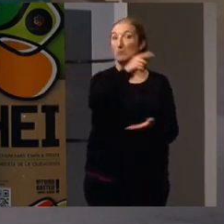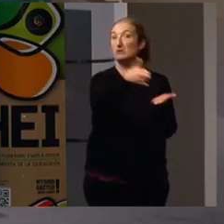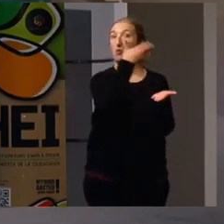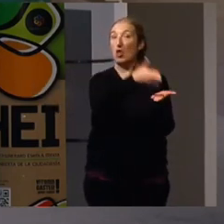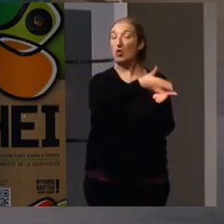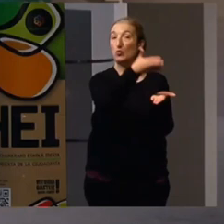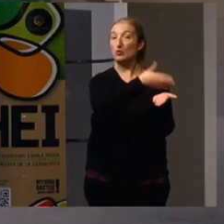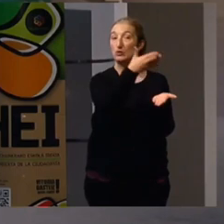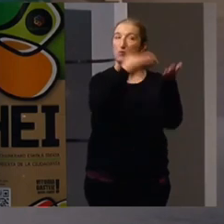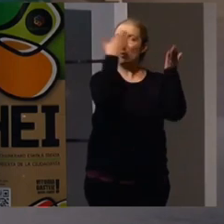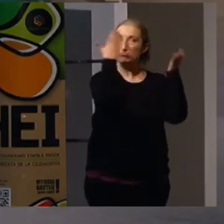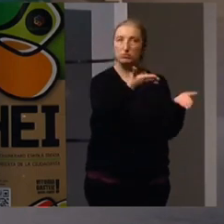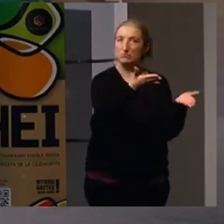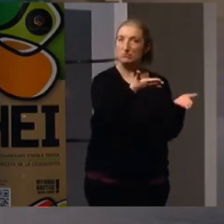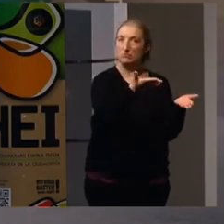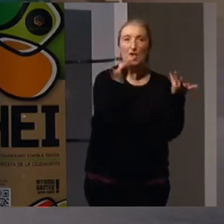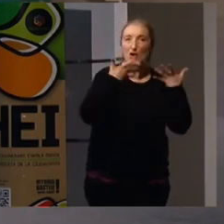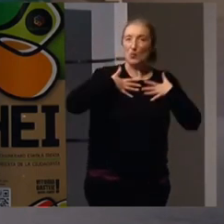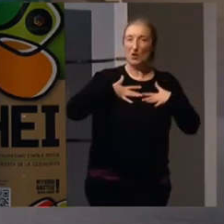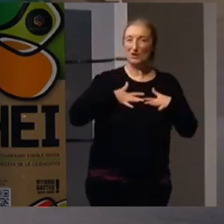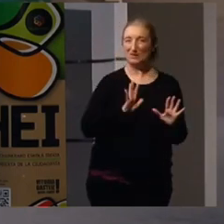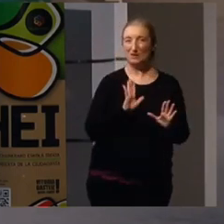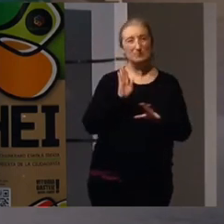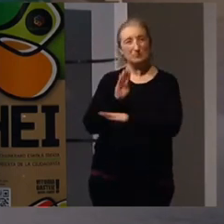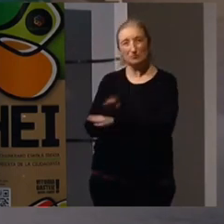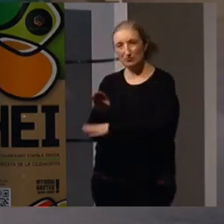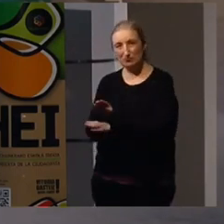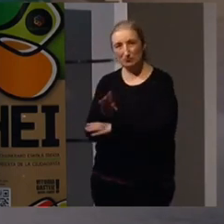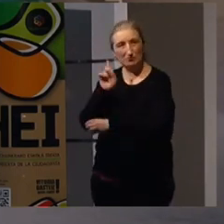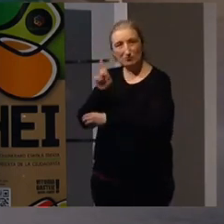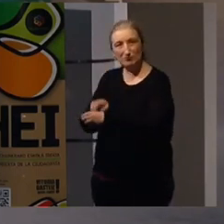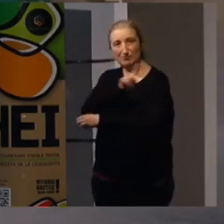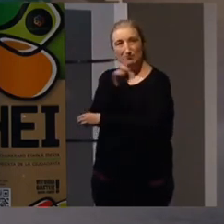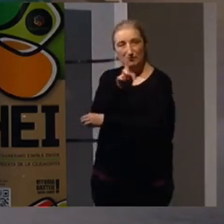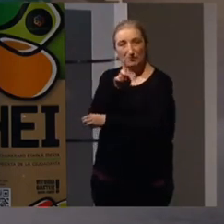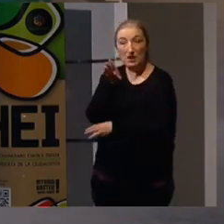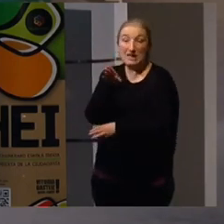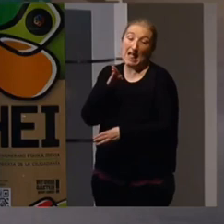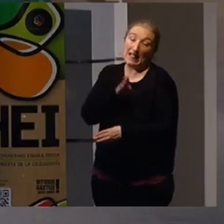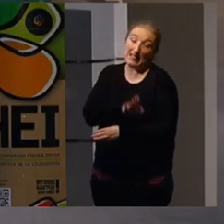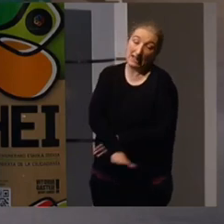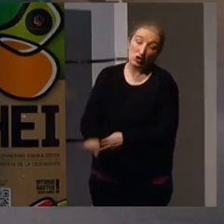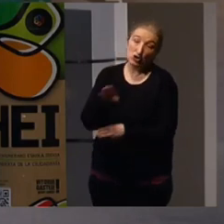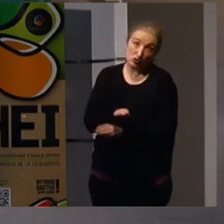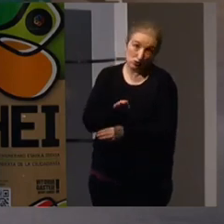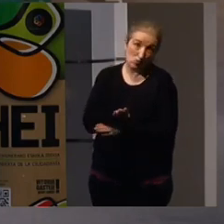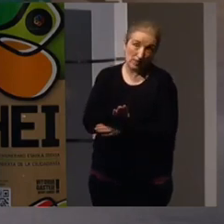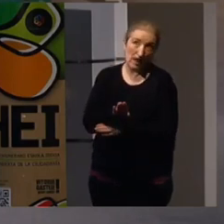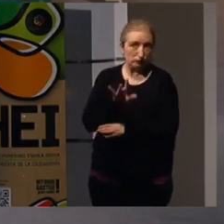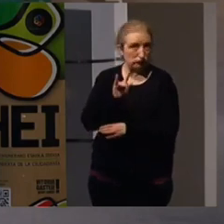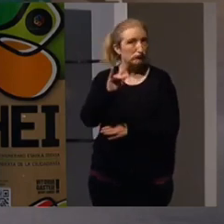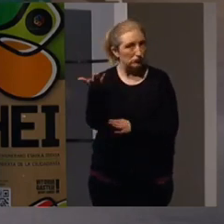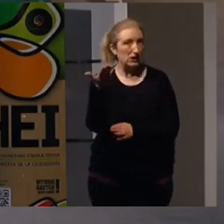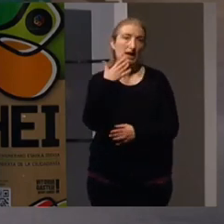trabajo productivo principalmente no han hecho esa incorporación masiva al trabajo reproductivo. Al de la crianza un poquito más, ¿vale? Y en eso hay una